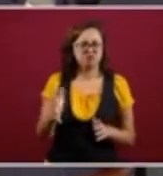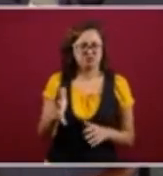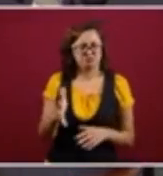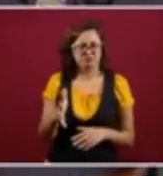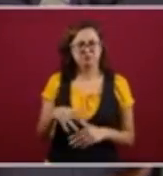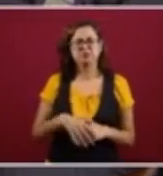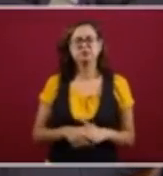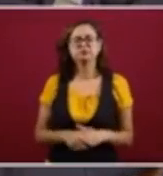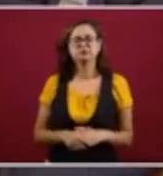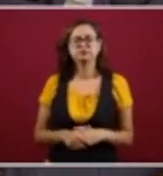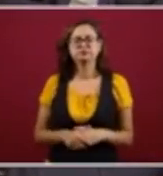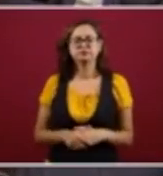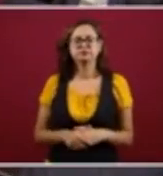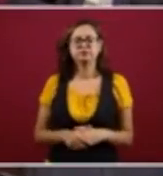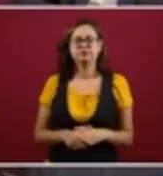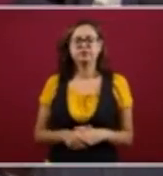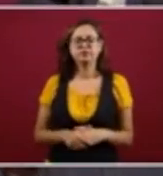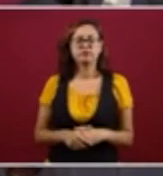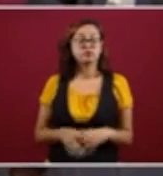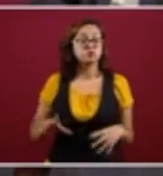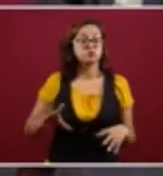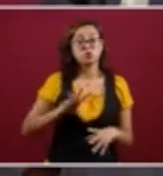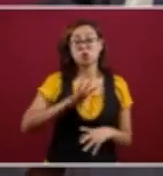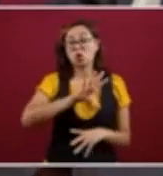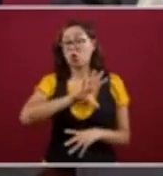De los